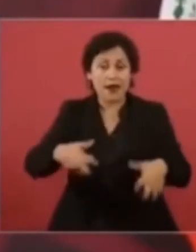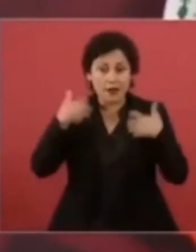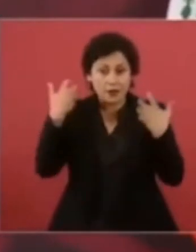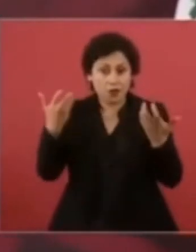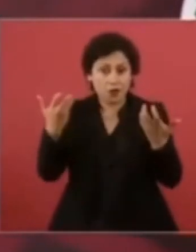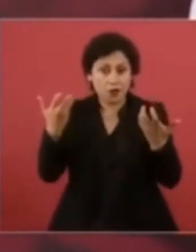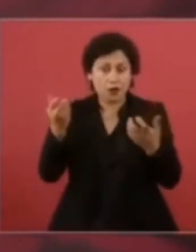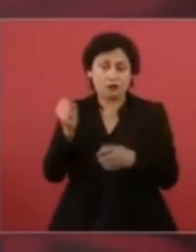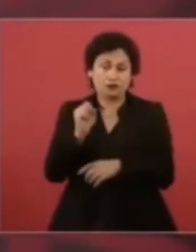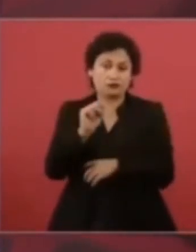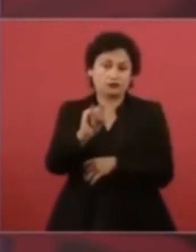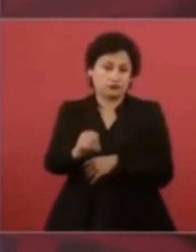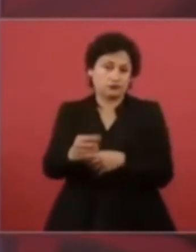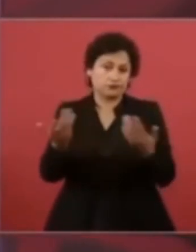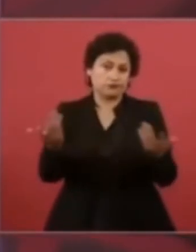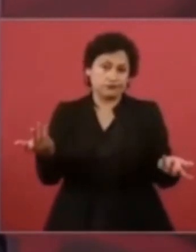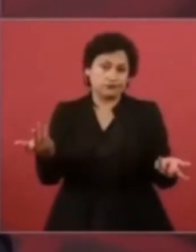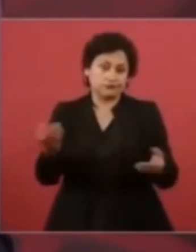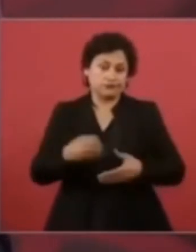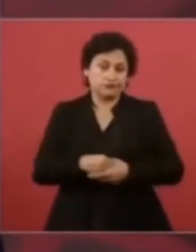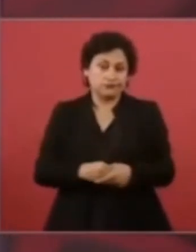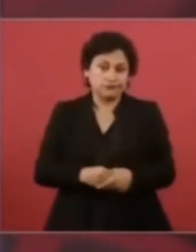Pajes de siempre,